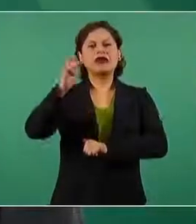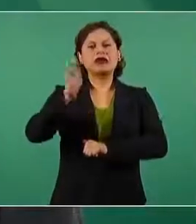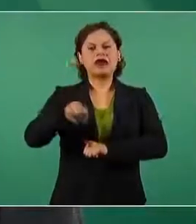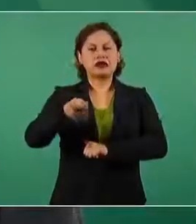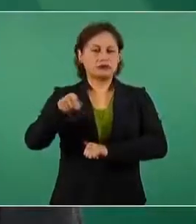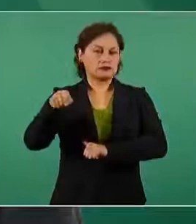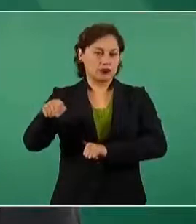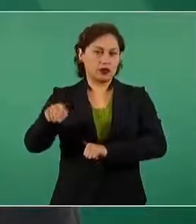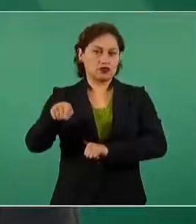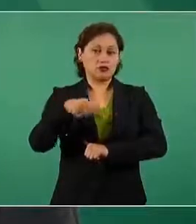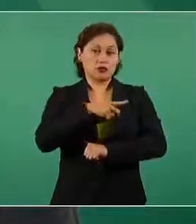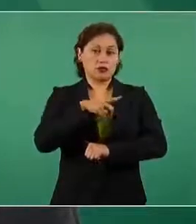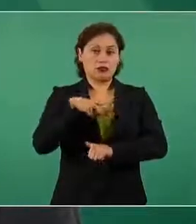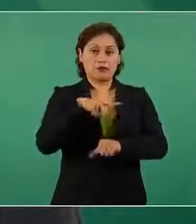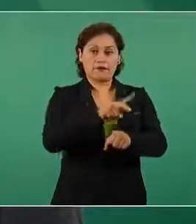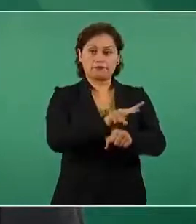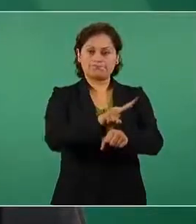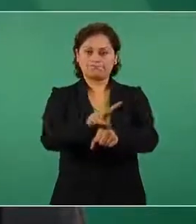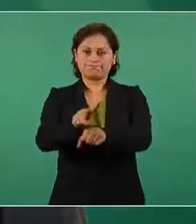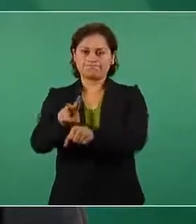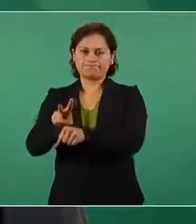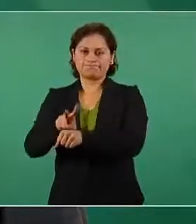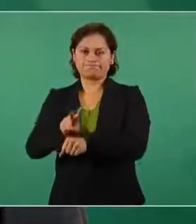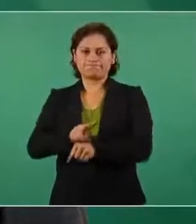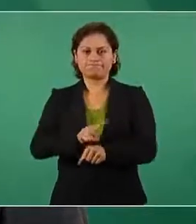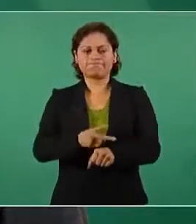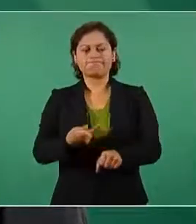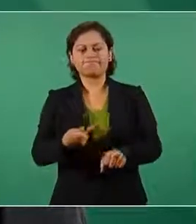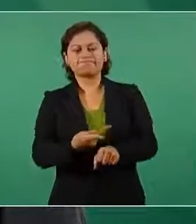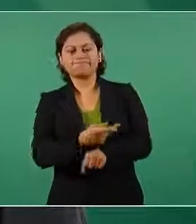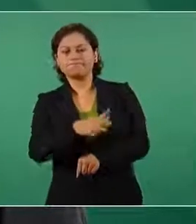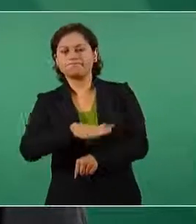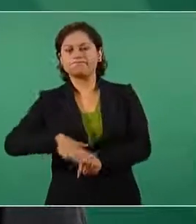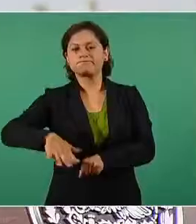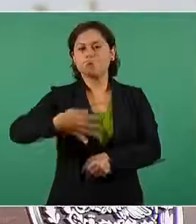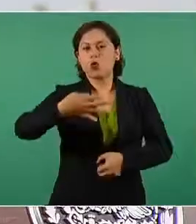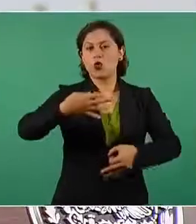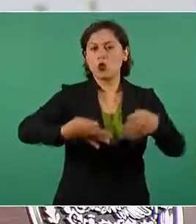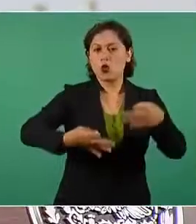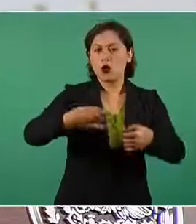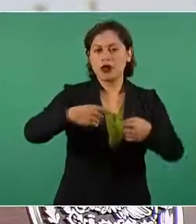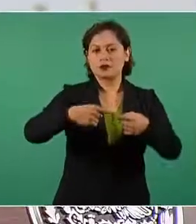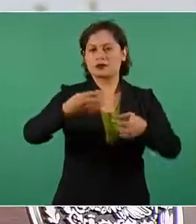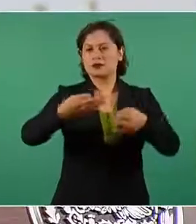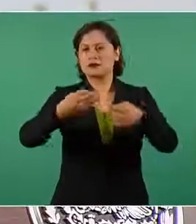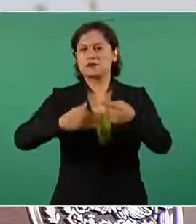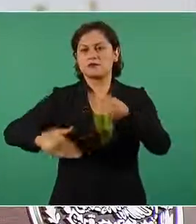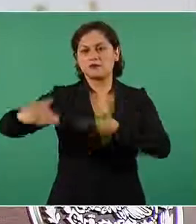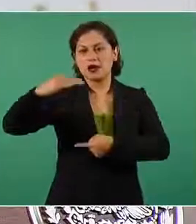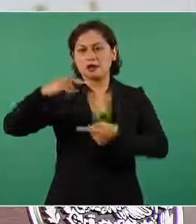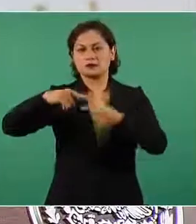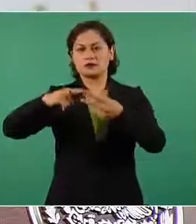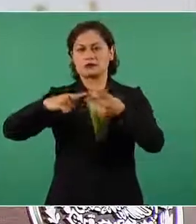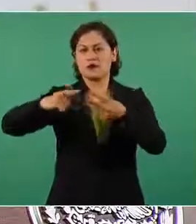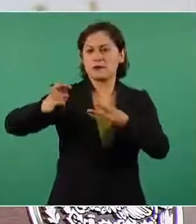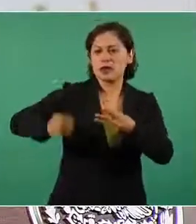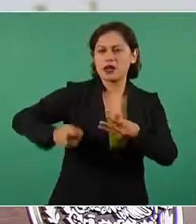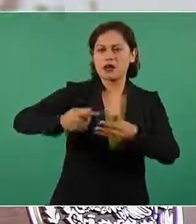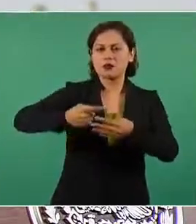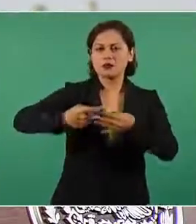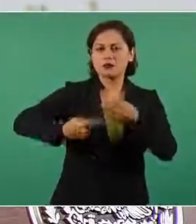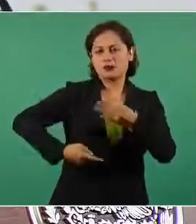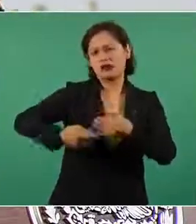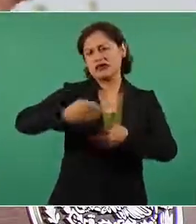revisar el comportamiento de jueces, de magistrados, de ministros, de todos los trabajadores,